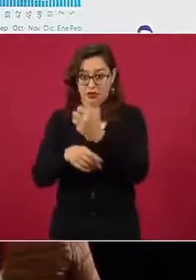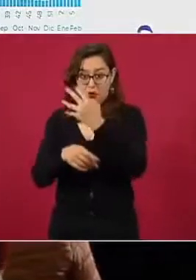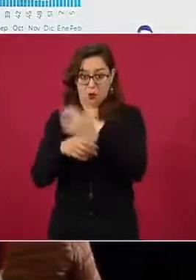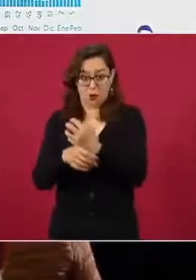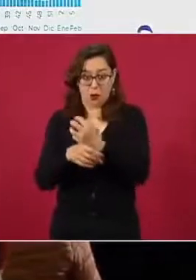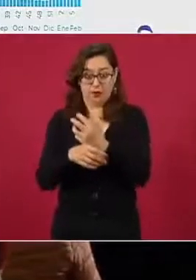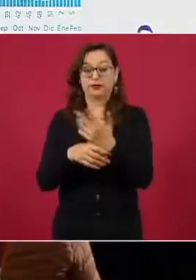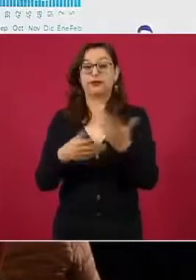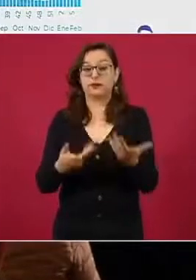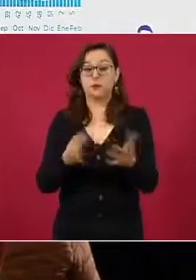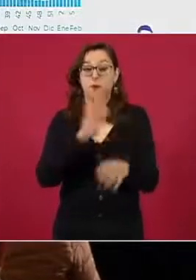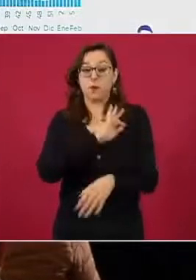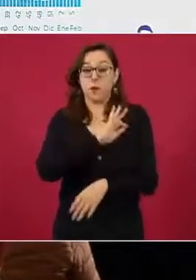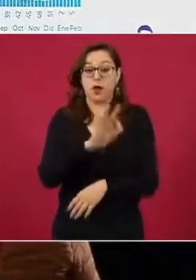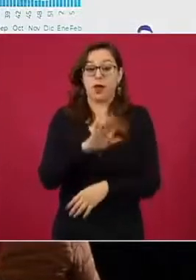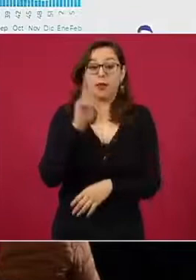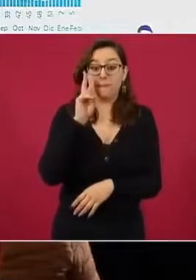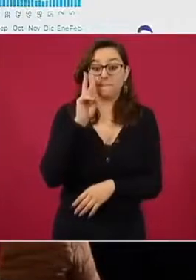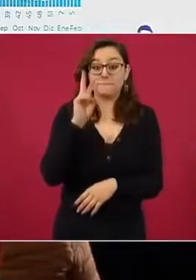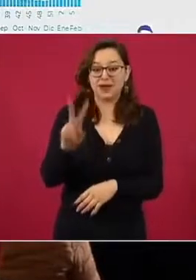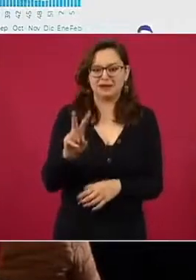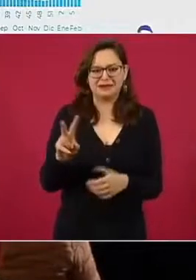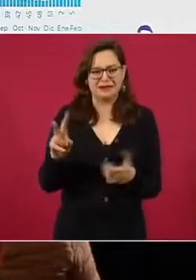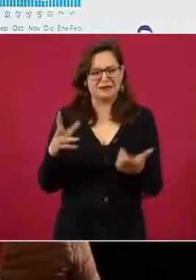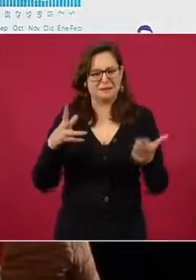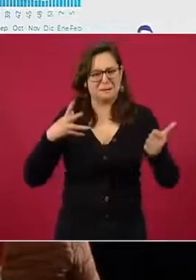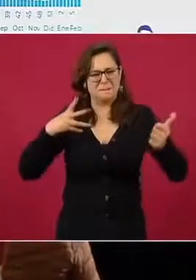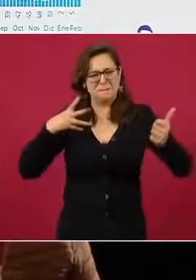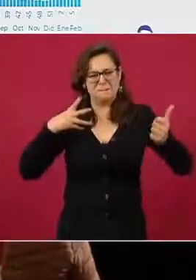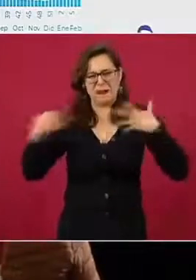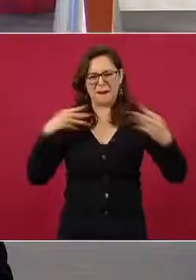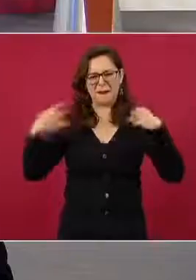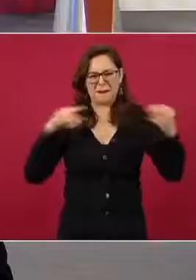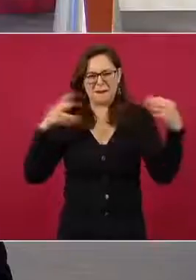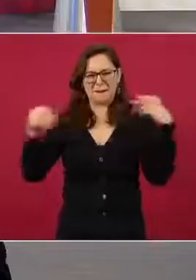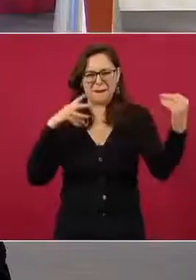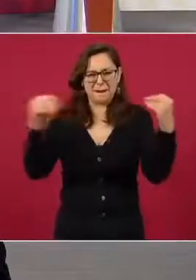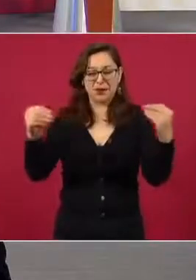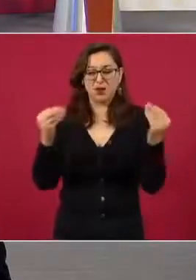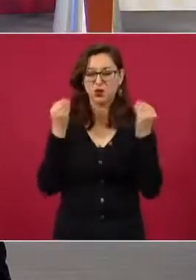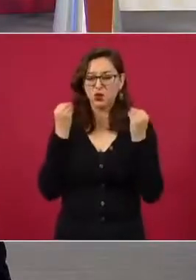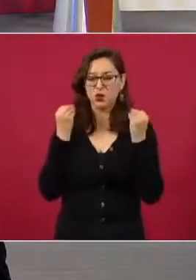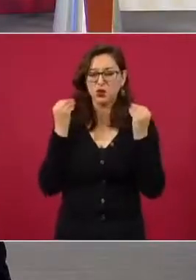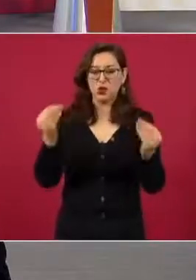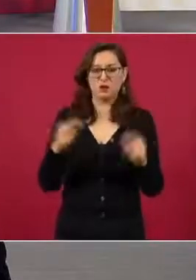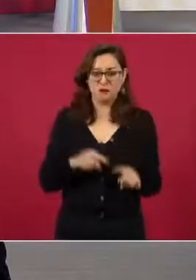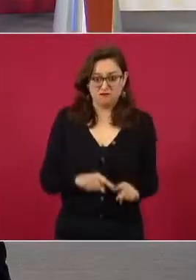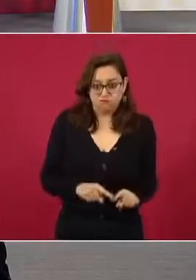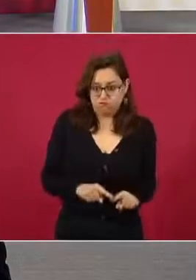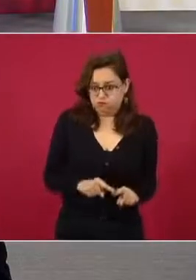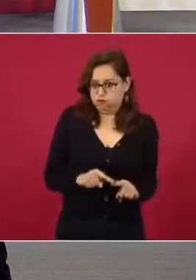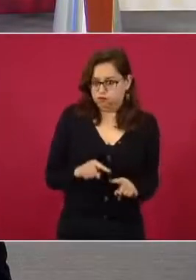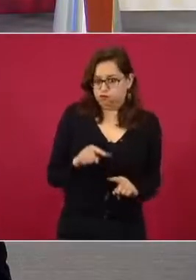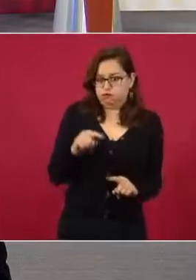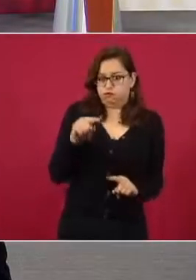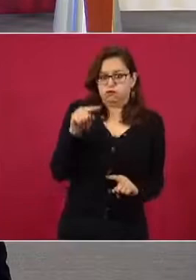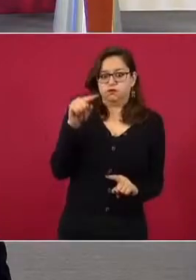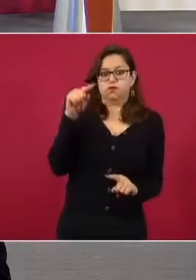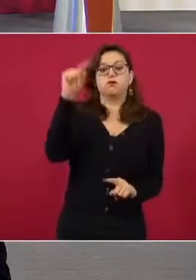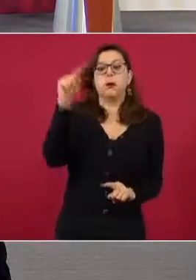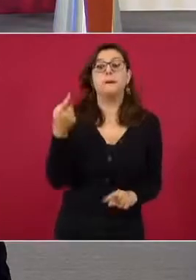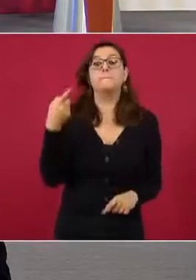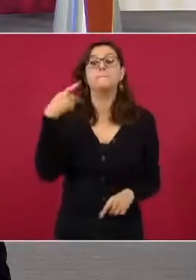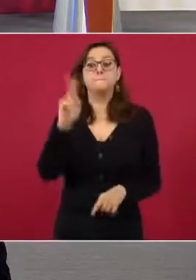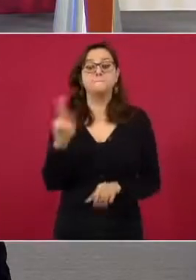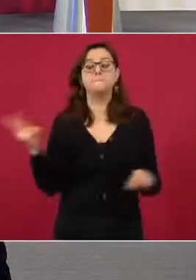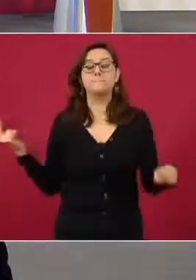Ómicron, donde tuvimos una gran cantidad de casos, pero como en su momento lo dijimos, desde finales de noviembre, cuando se conoció esta variante